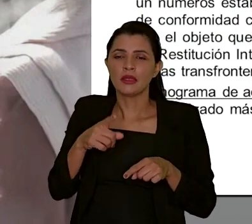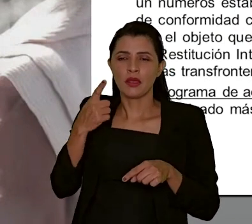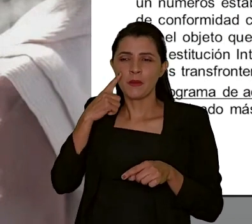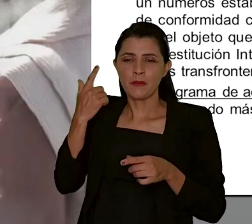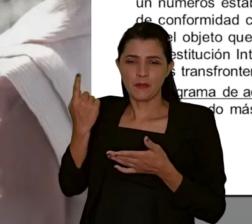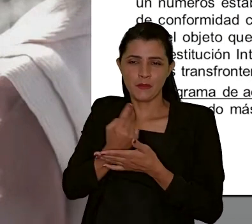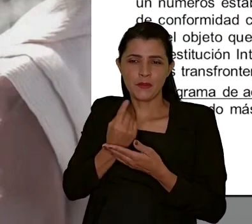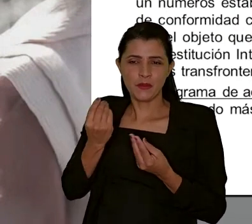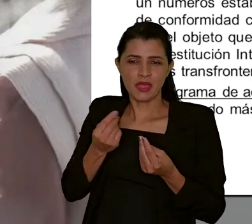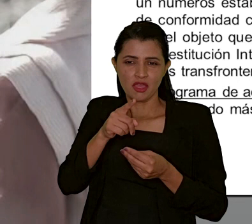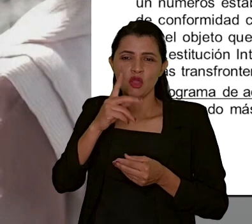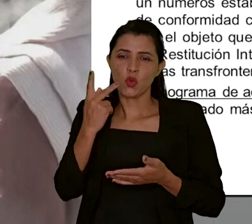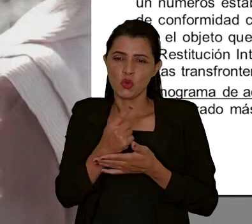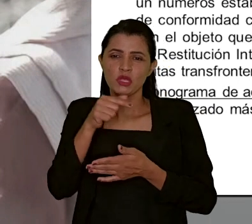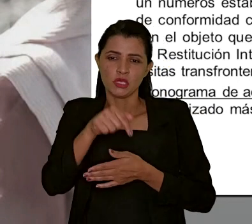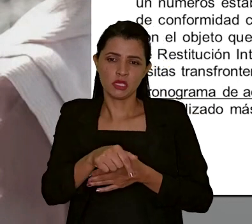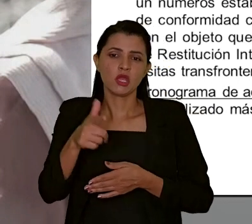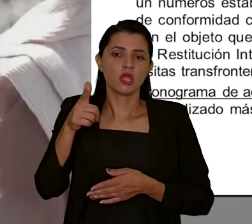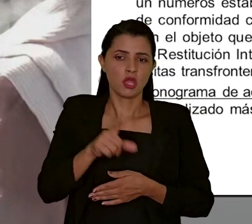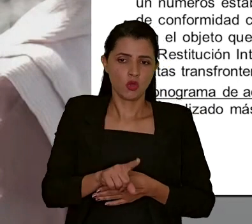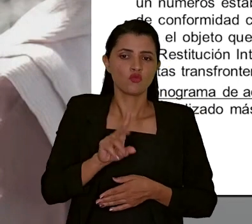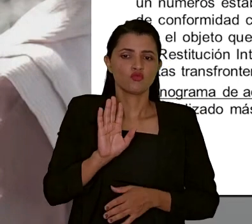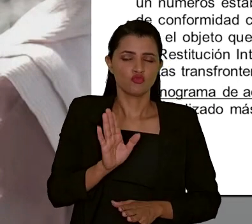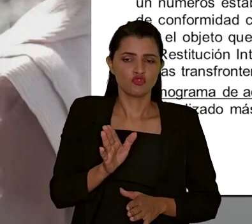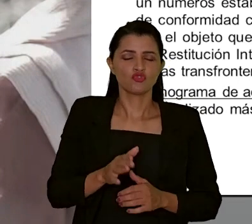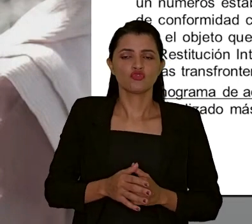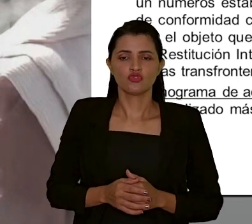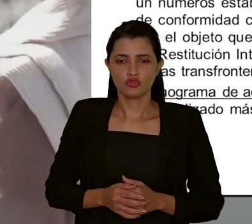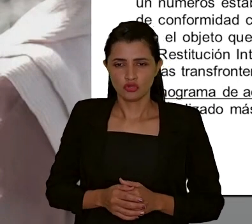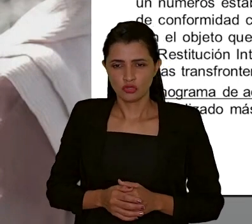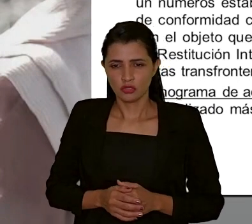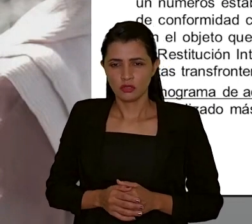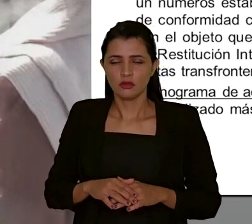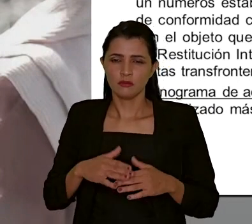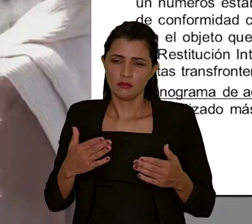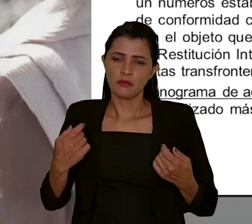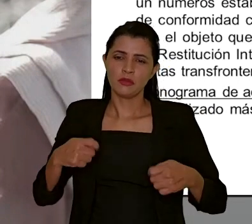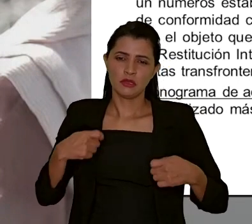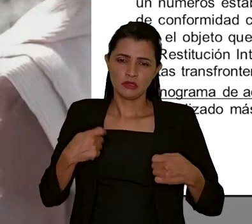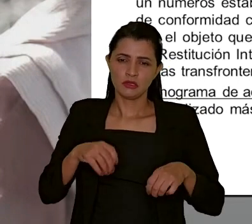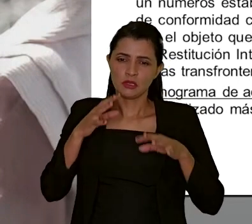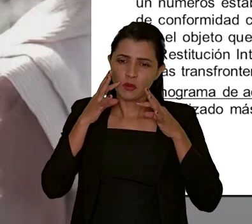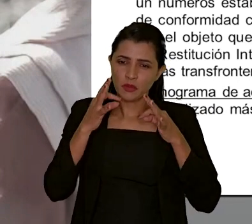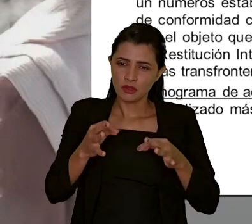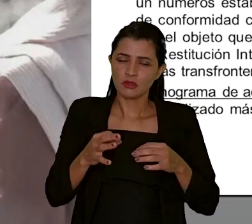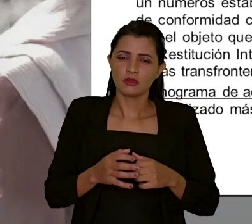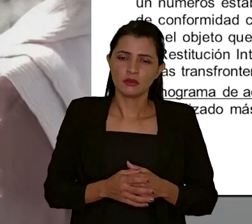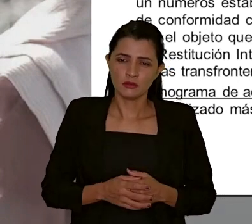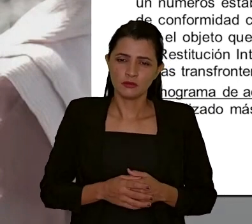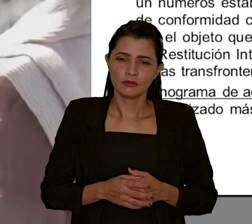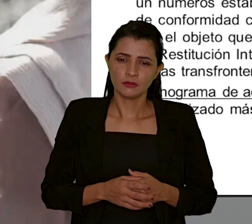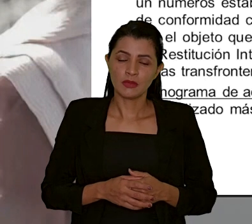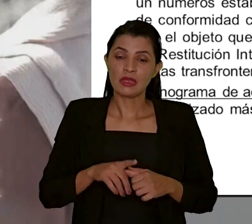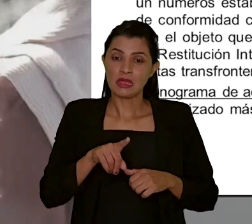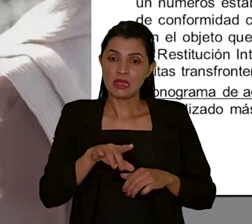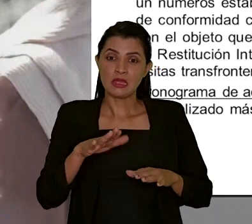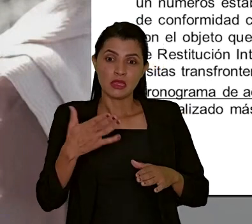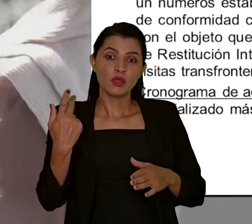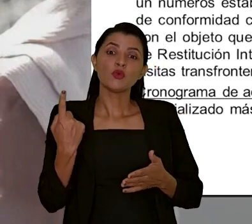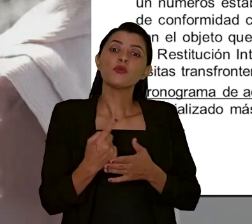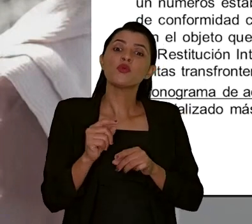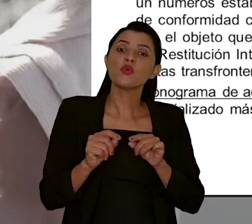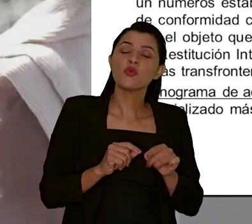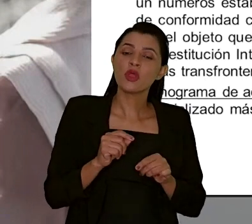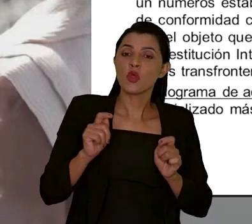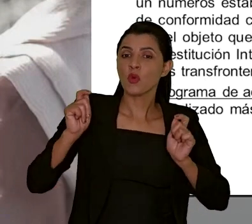resuelvan aquellos casos de restitución internacional y de régimen de visita transfronterizos. Es decir, van a ser esos juzgados